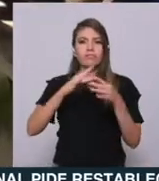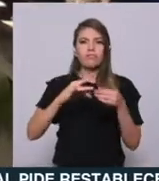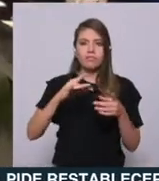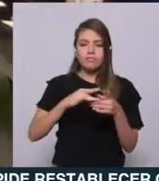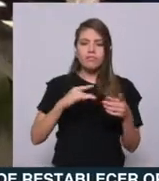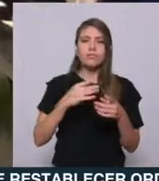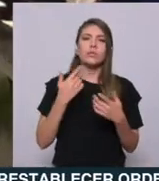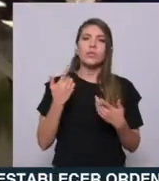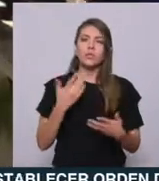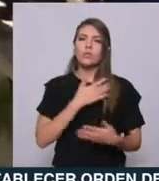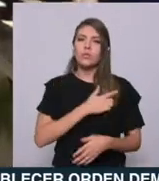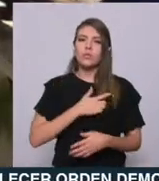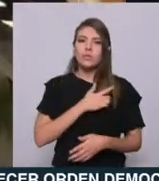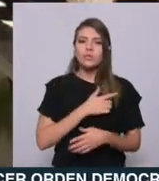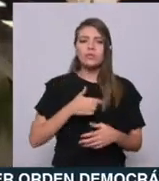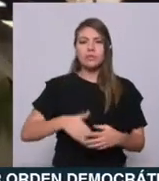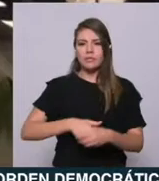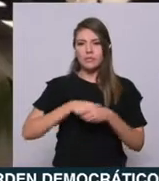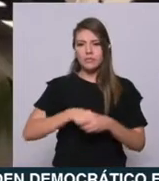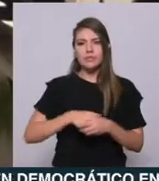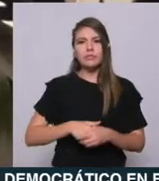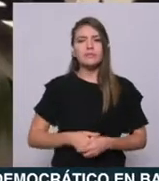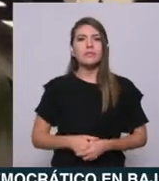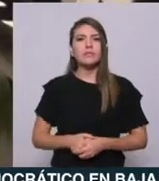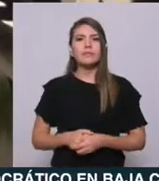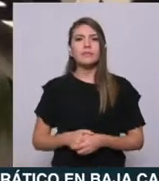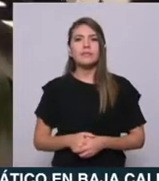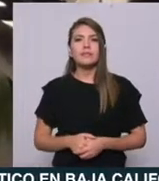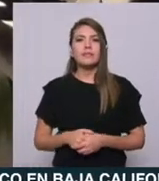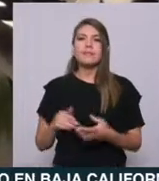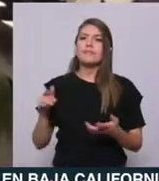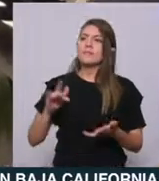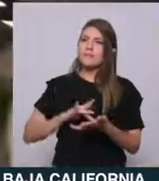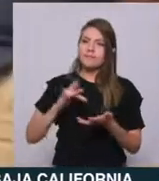noche. Es un gusto saludarlo. No, por el contrario, gracias a ustedes, gracias al auditorio.